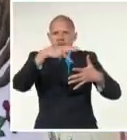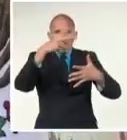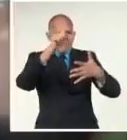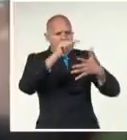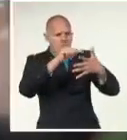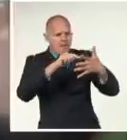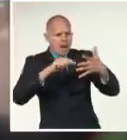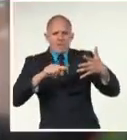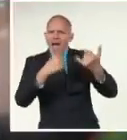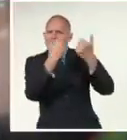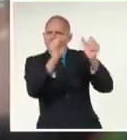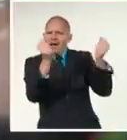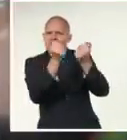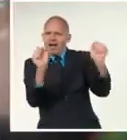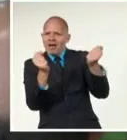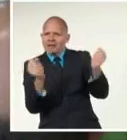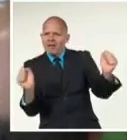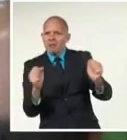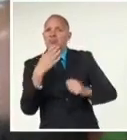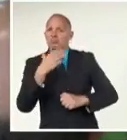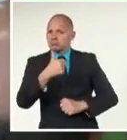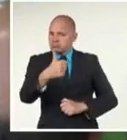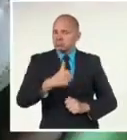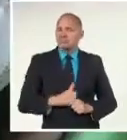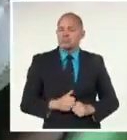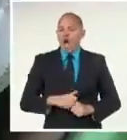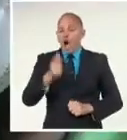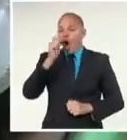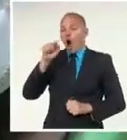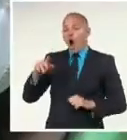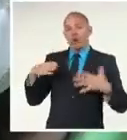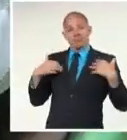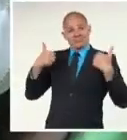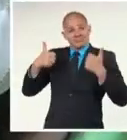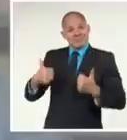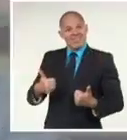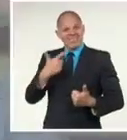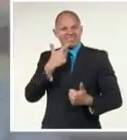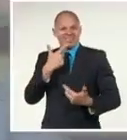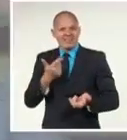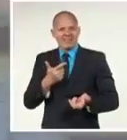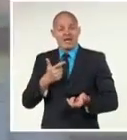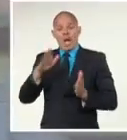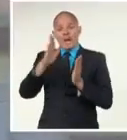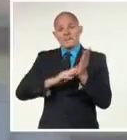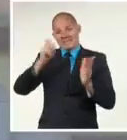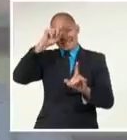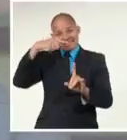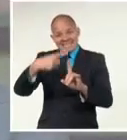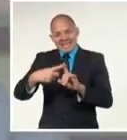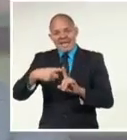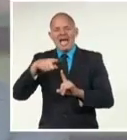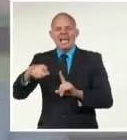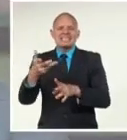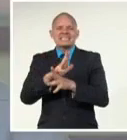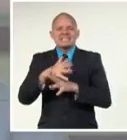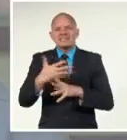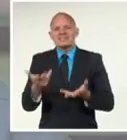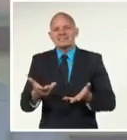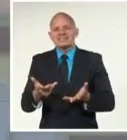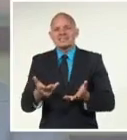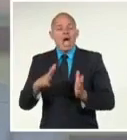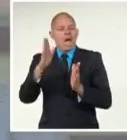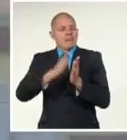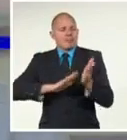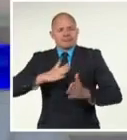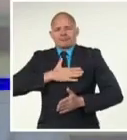en Cuba, Santiago Ruiz Sánchez, señaló que septiembre es para su país el mes de la patria. Es un año donde ha